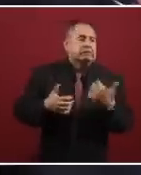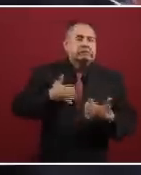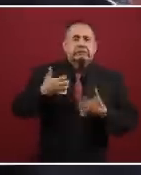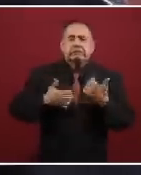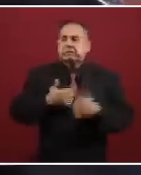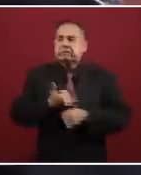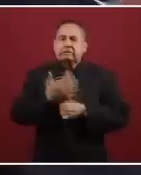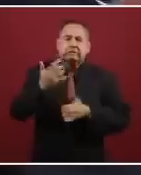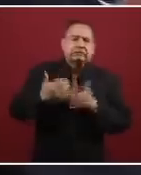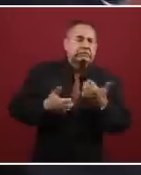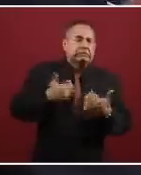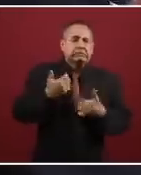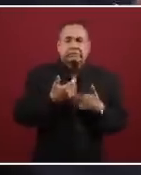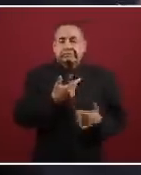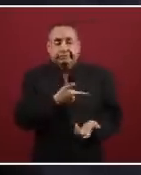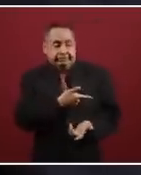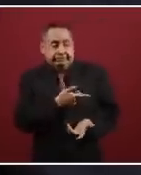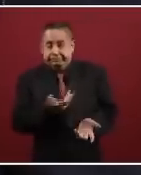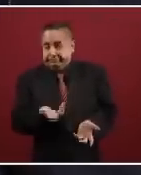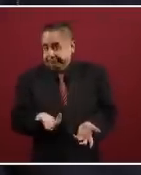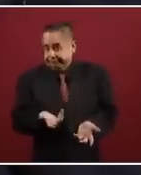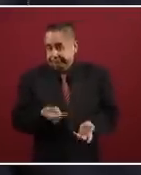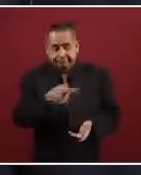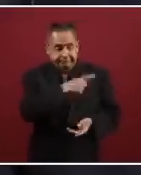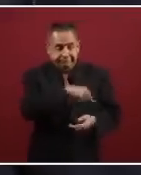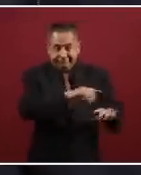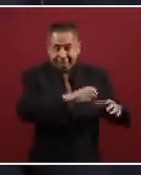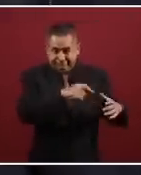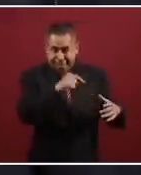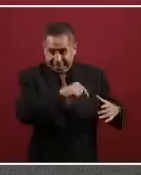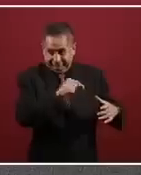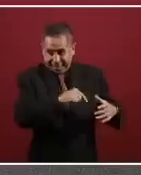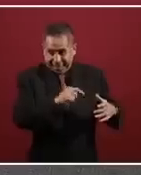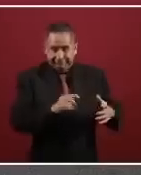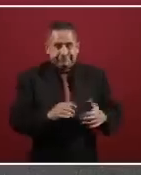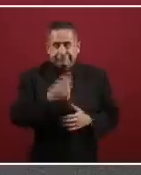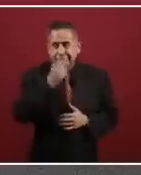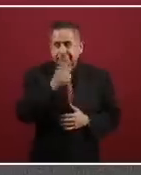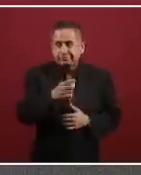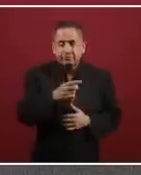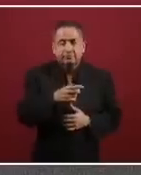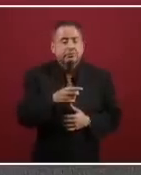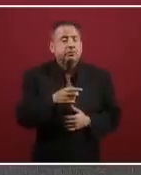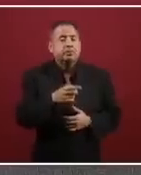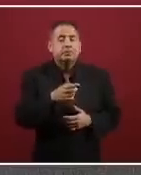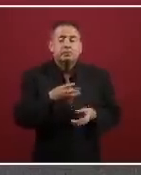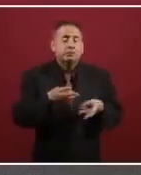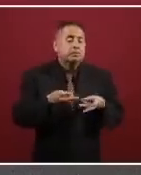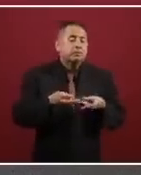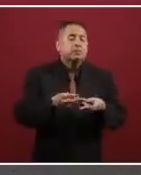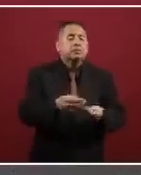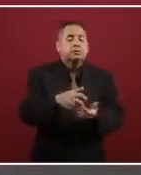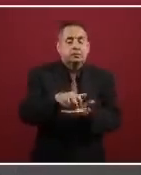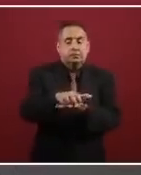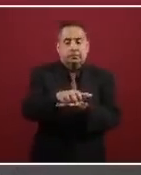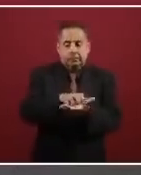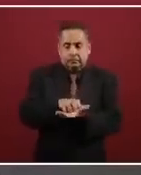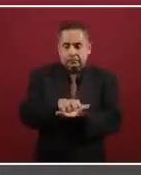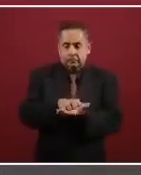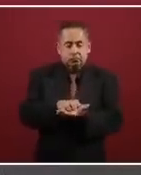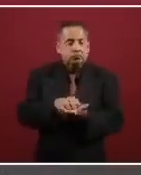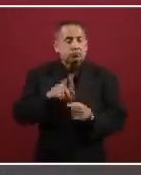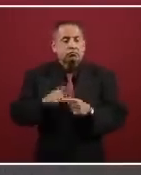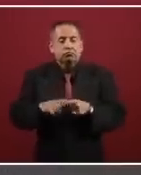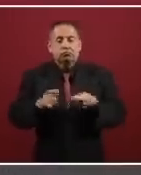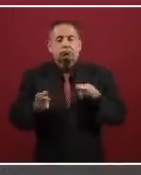están diciendo que lo que se ahorre lo va a manejar